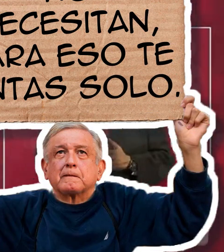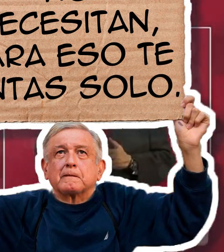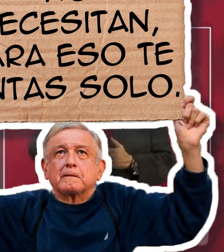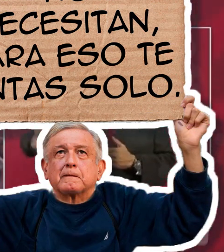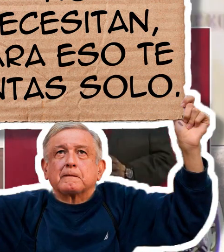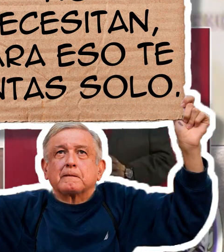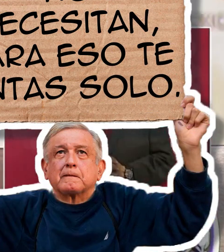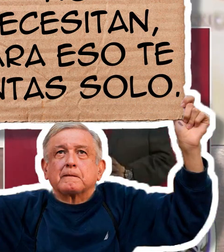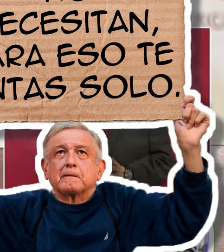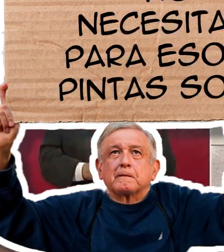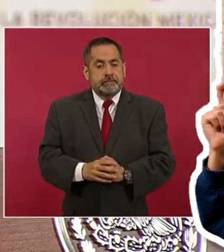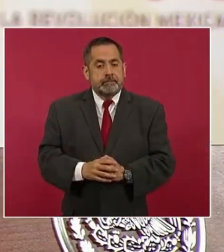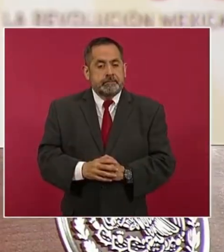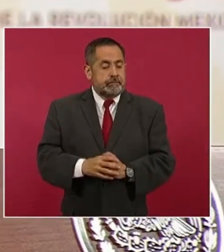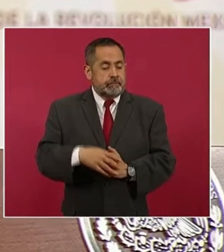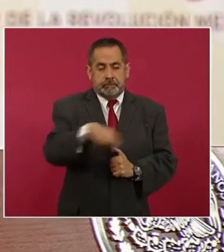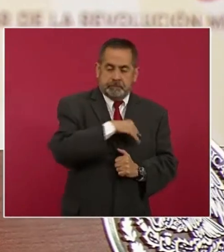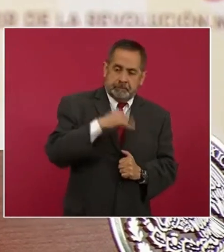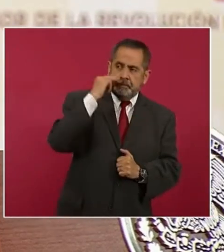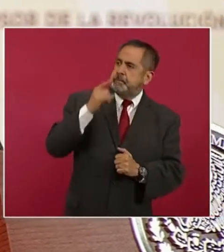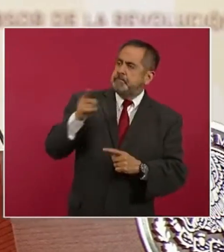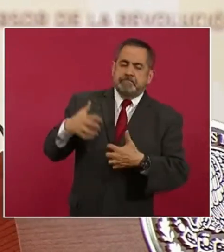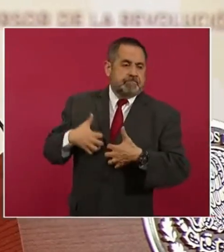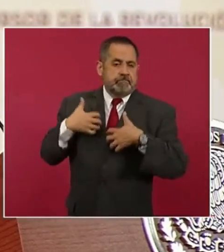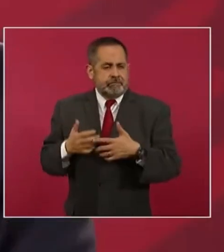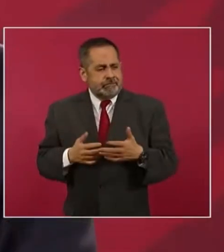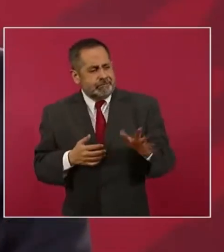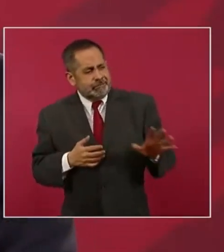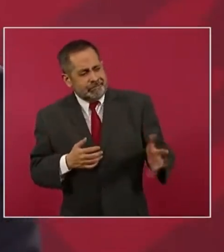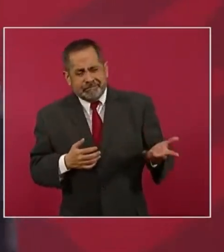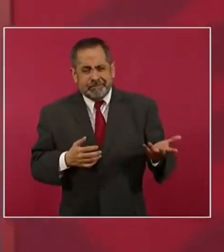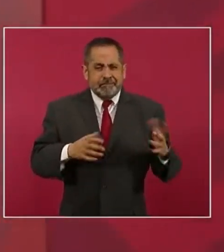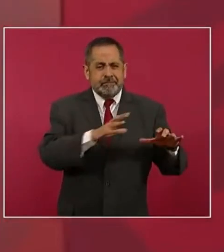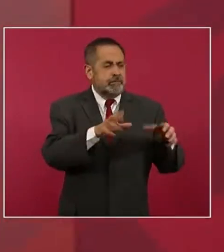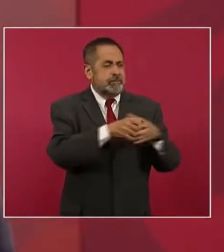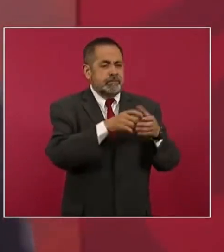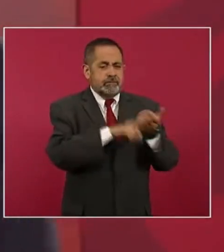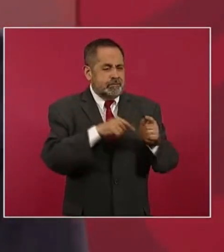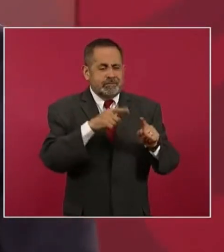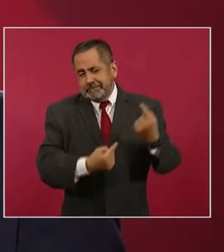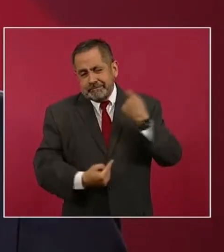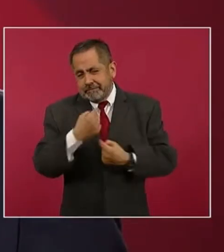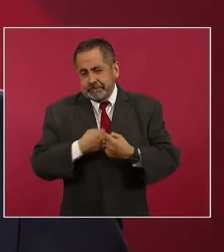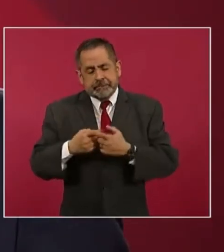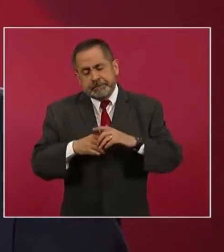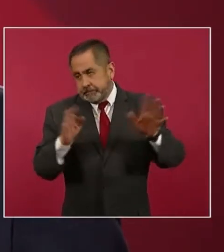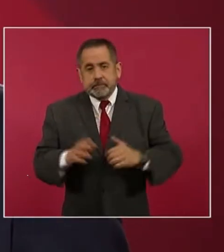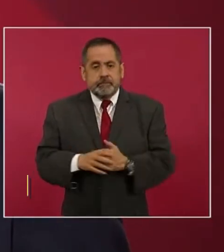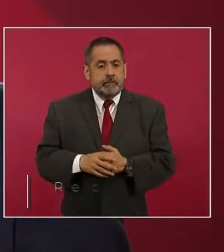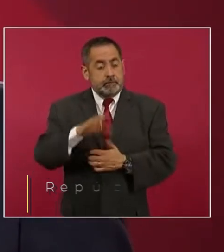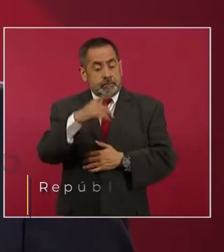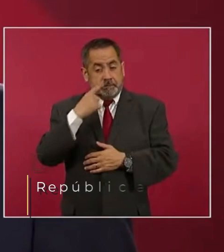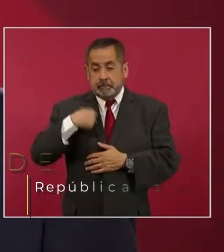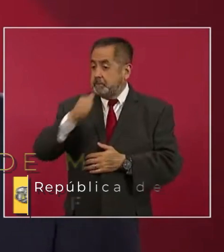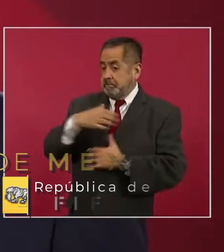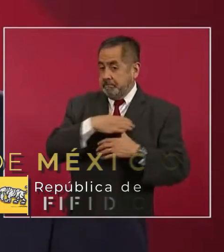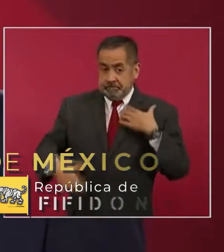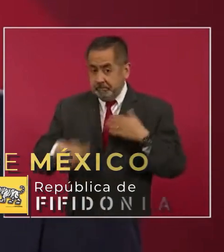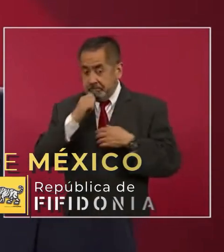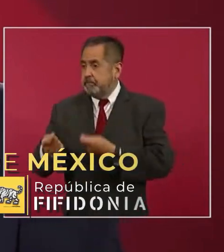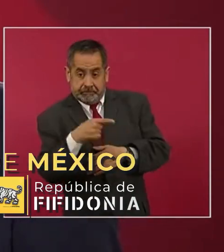voltee. Están ofendidos, y un pequeño burgués, un burgués ofendido es como un fascista. Todavía no tomamos posición, ya